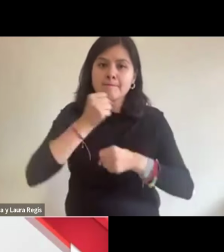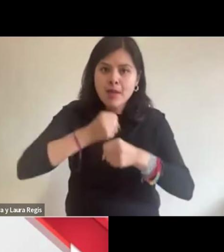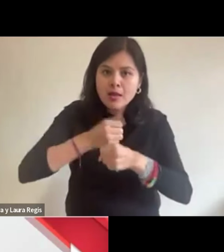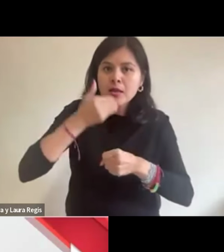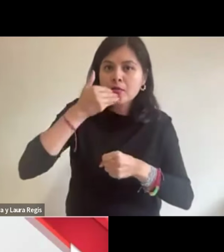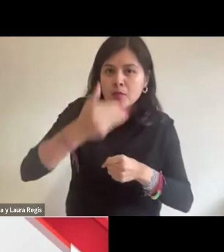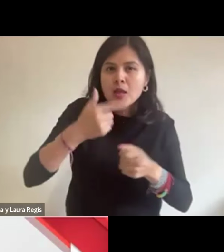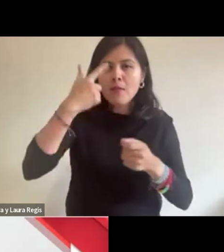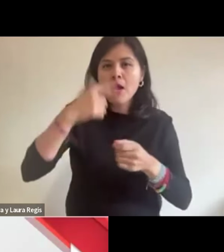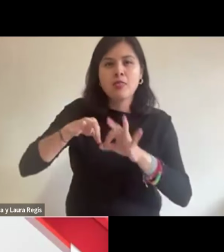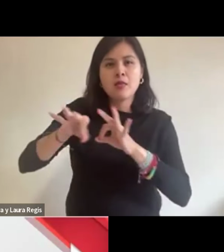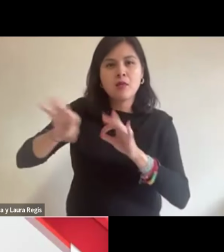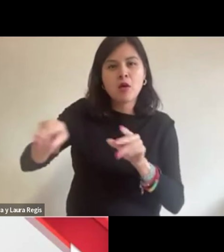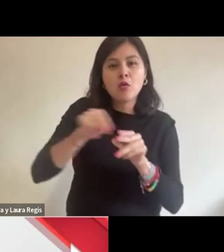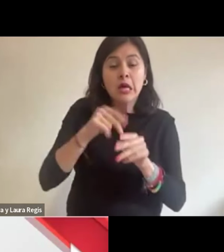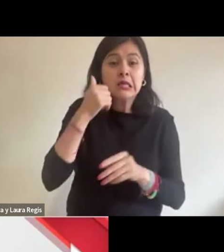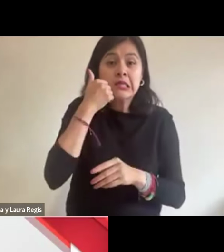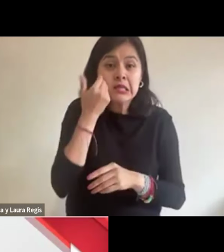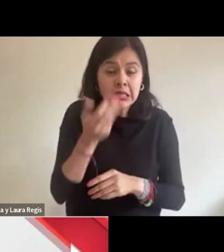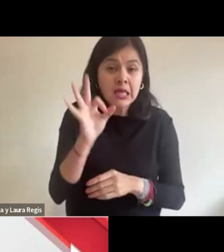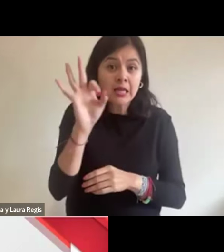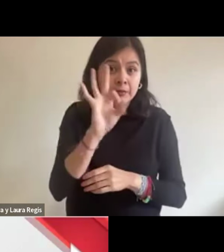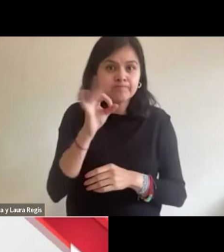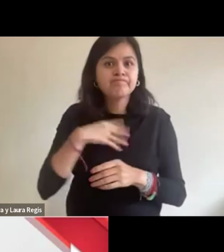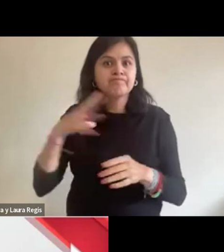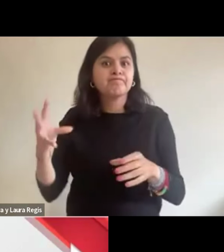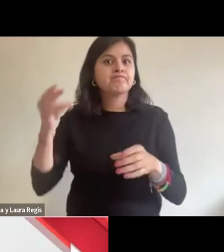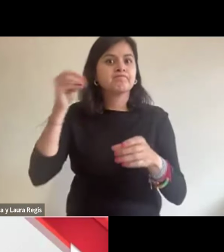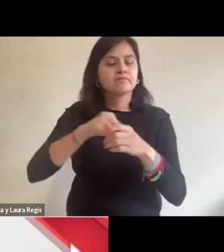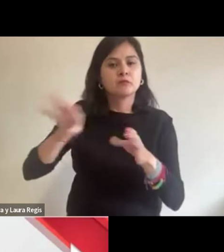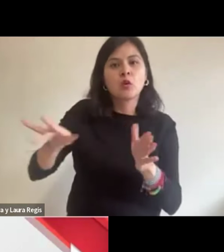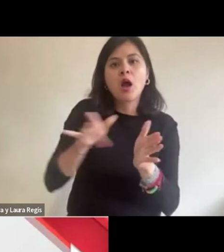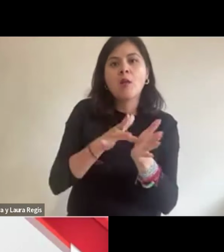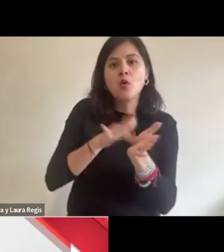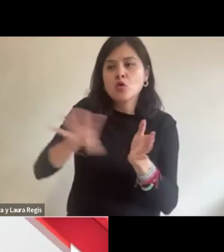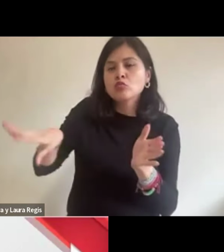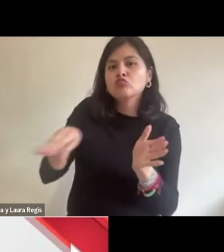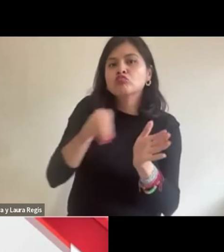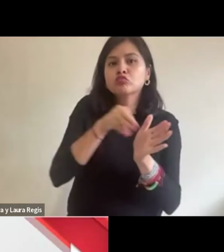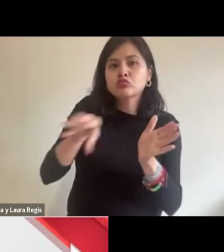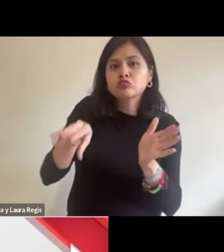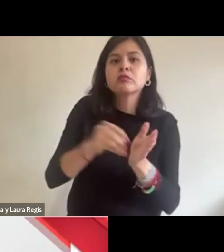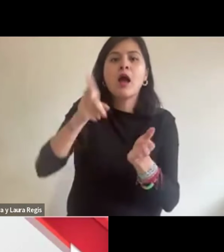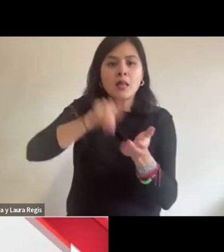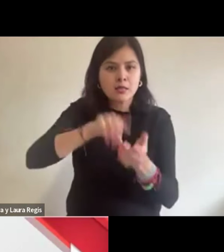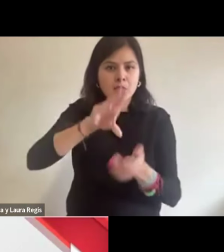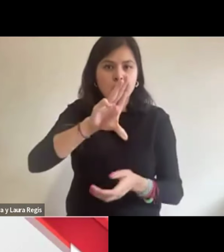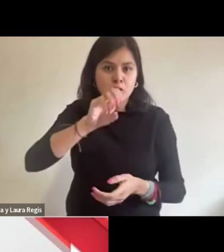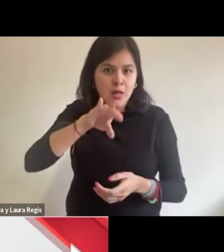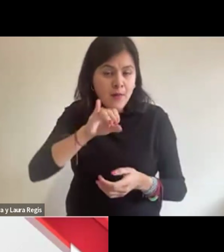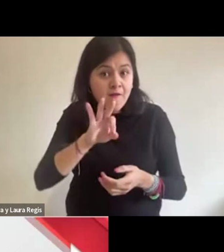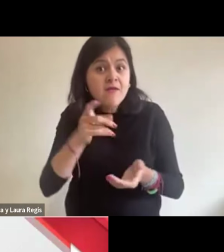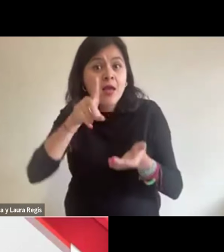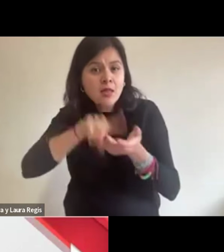de gestión para esto, si gustan abonar al fortalecimiento de la misma comunidad MEFI, podrían compartir